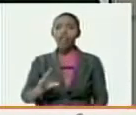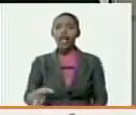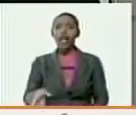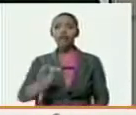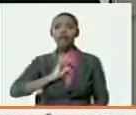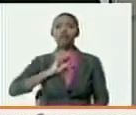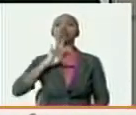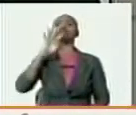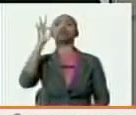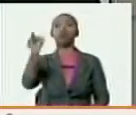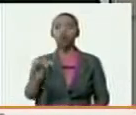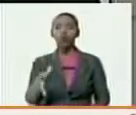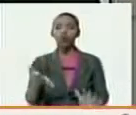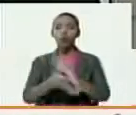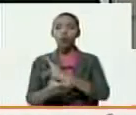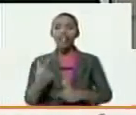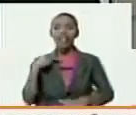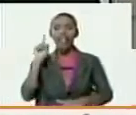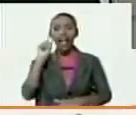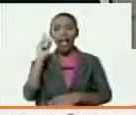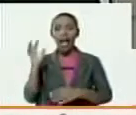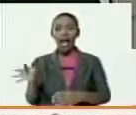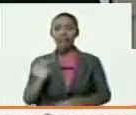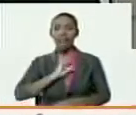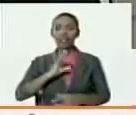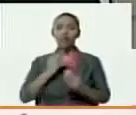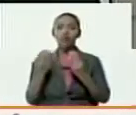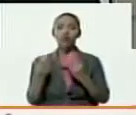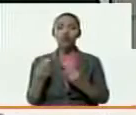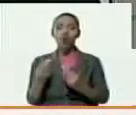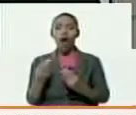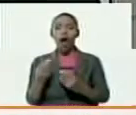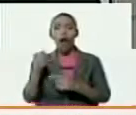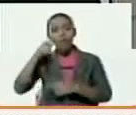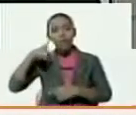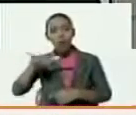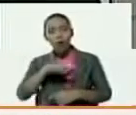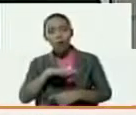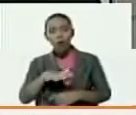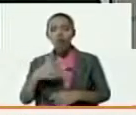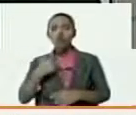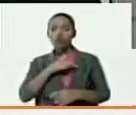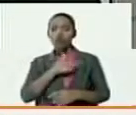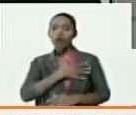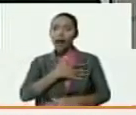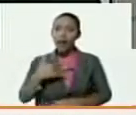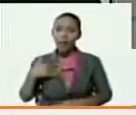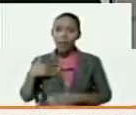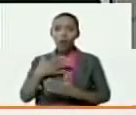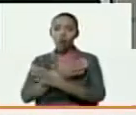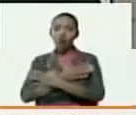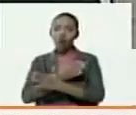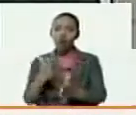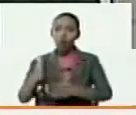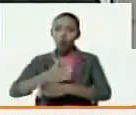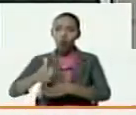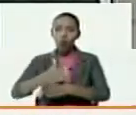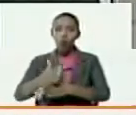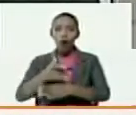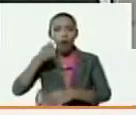que afecta a la población en general del país y bueno queremos compartir con el pueblo venezolano